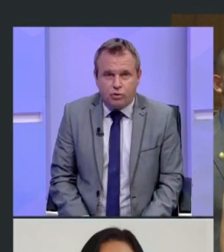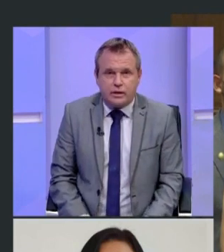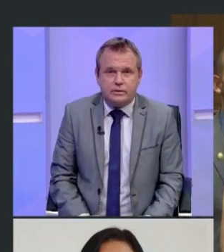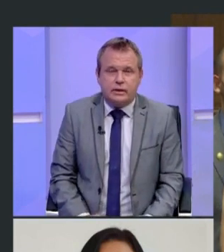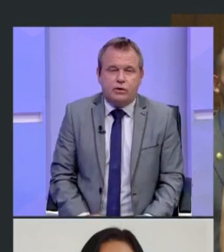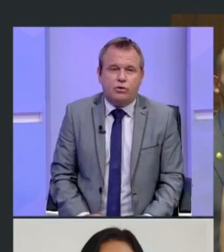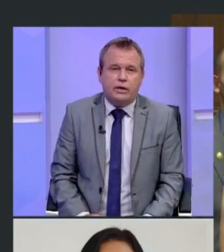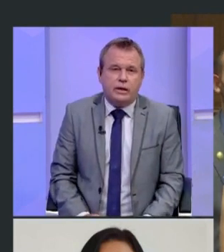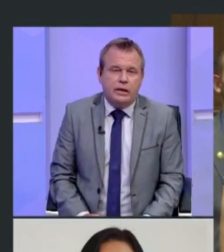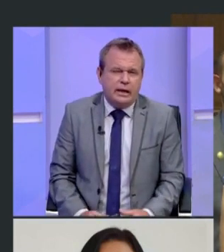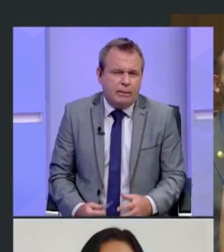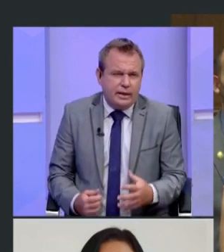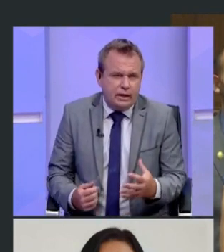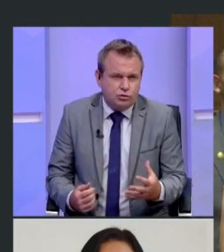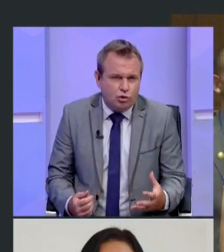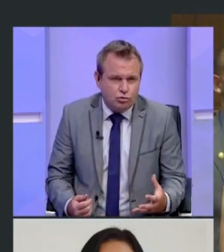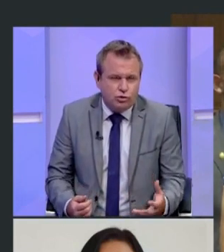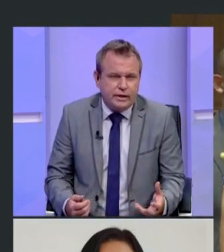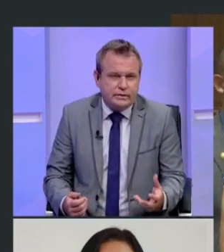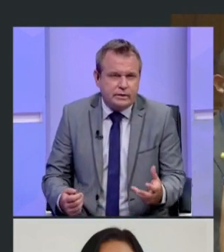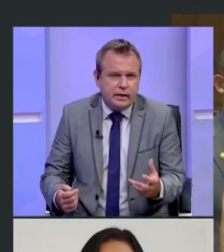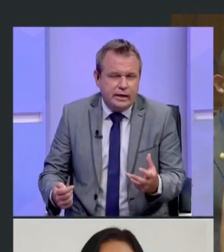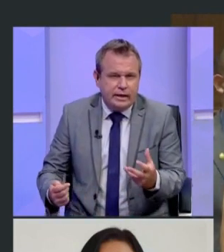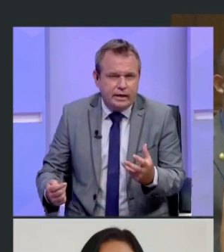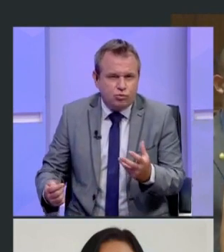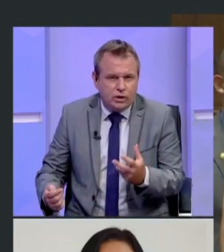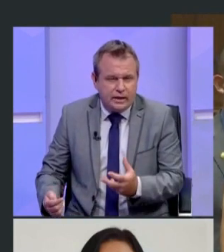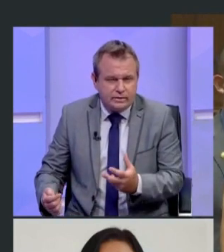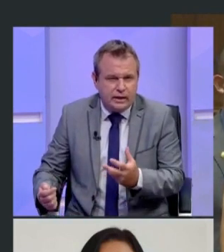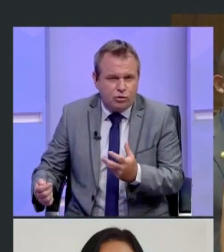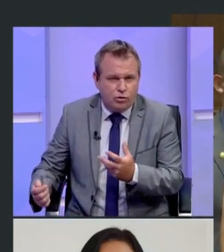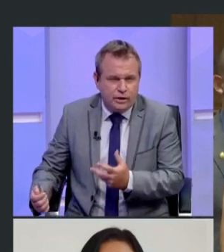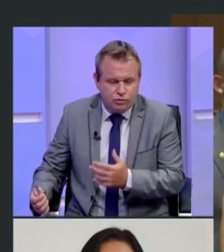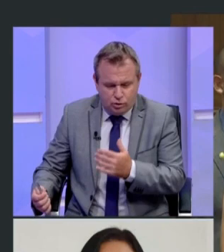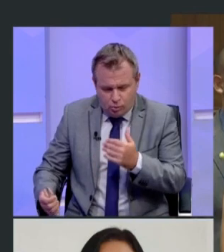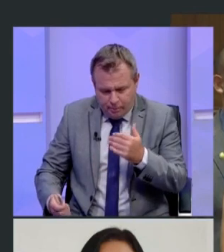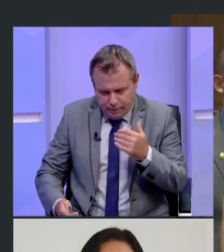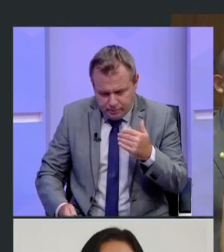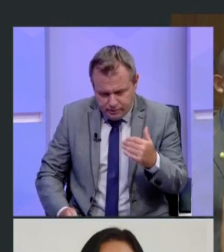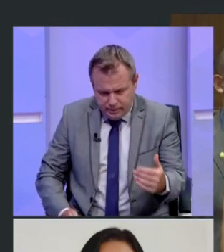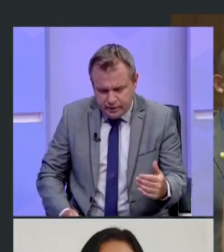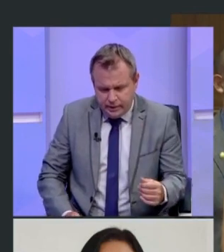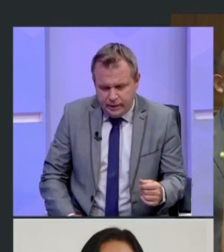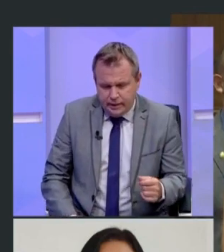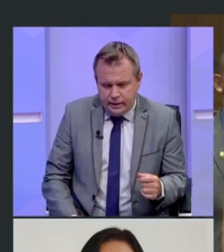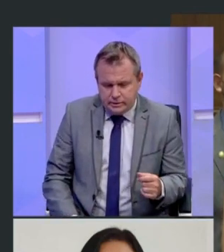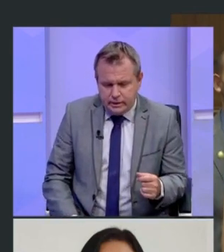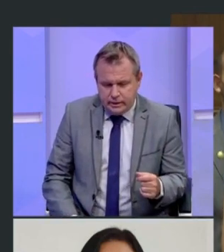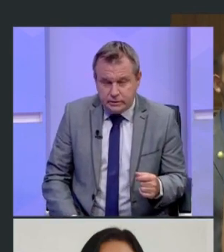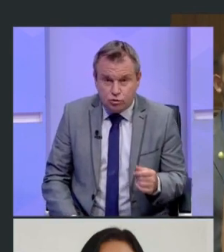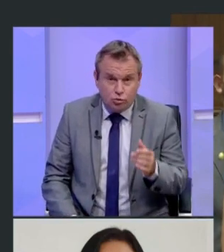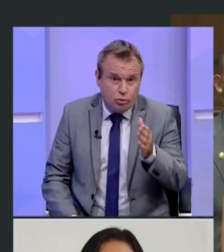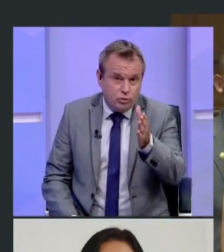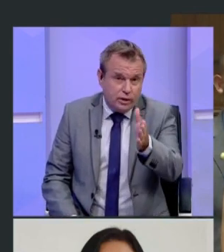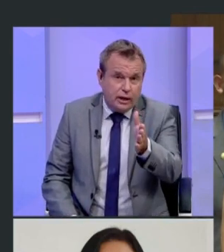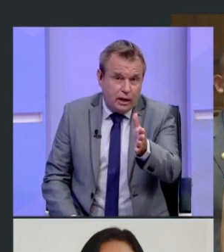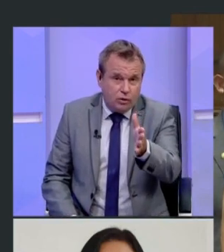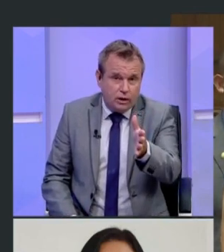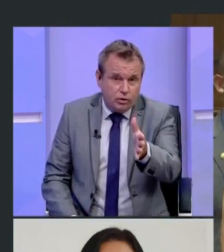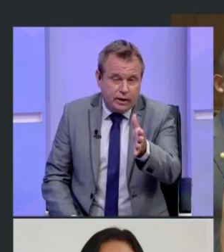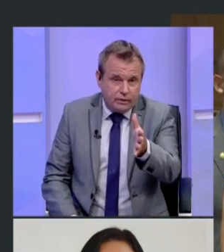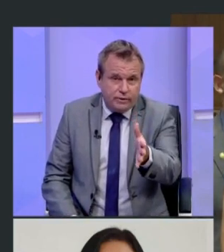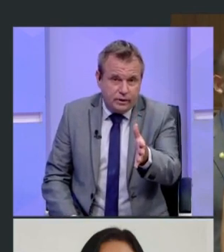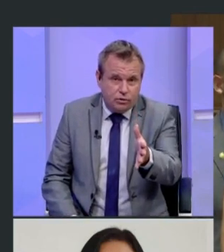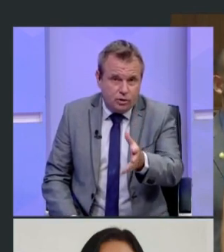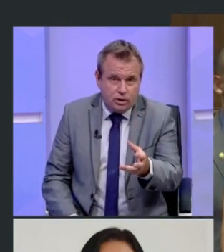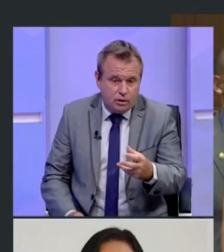González Porras, y le dijo que cambiara el tono, que este era su casa, el Congreso, y que no iba a permitir ese tono. Y bueno, ella